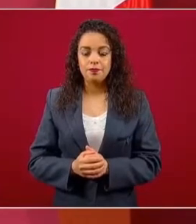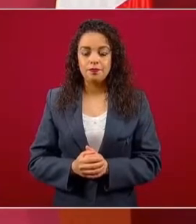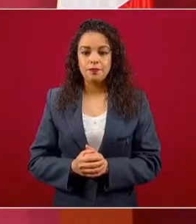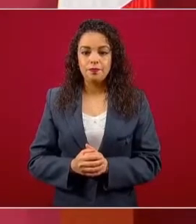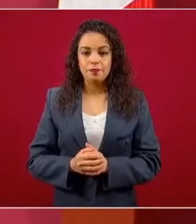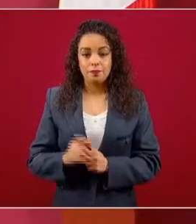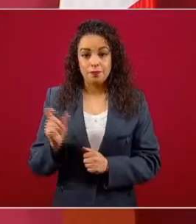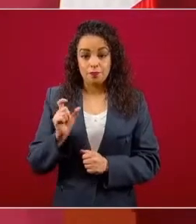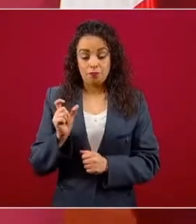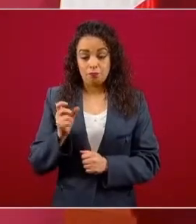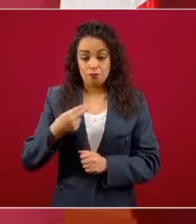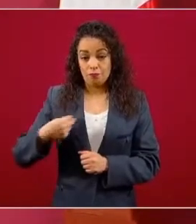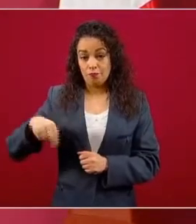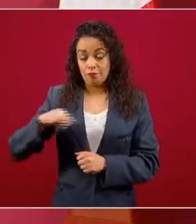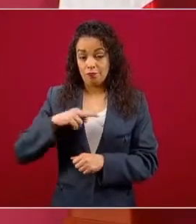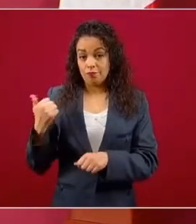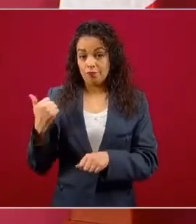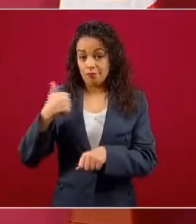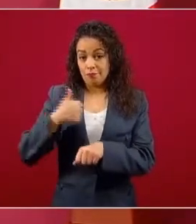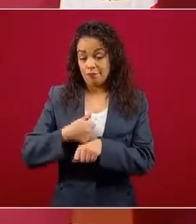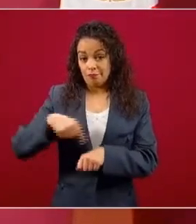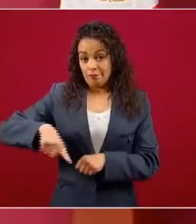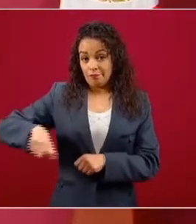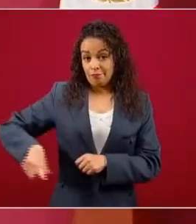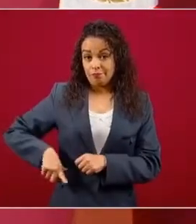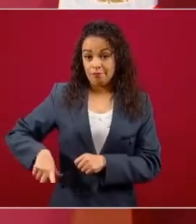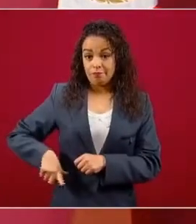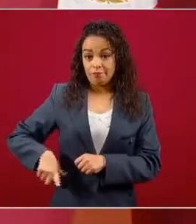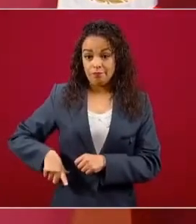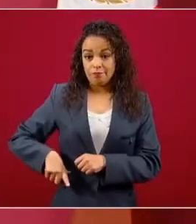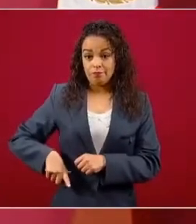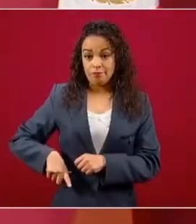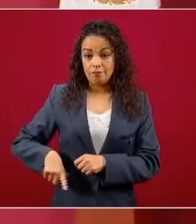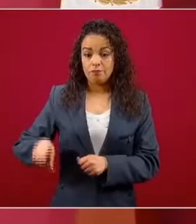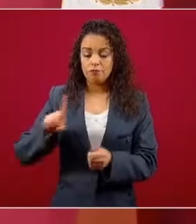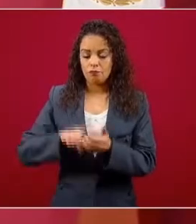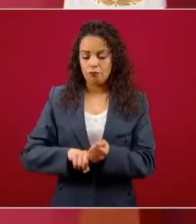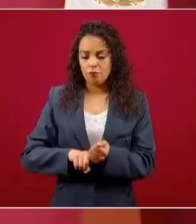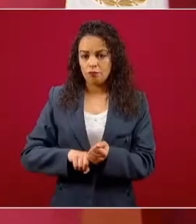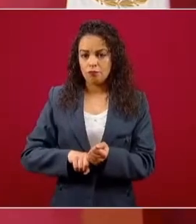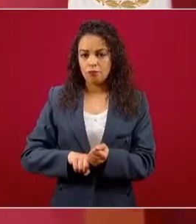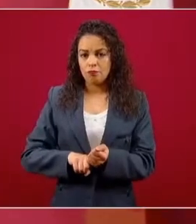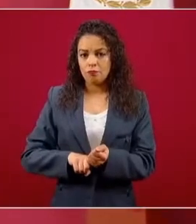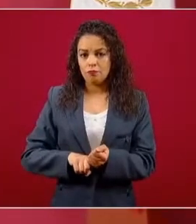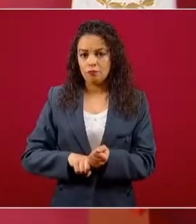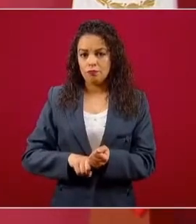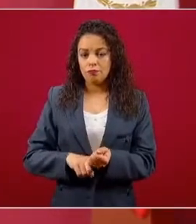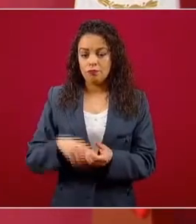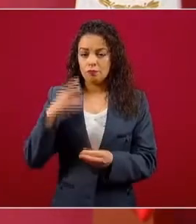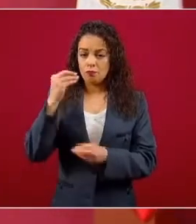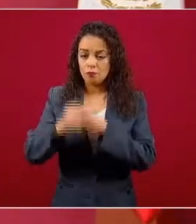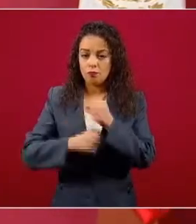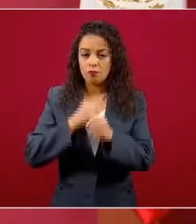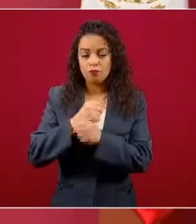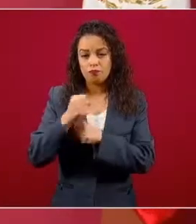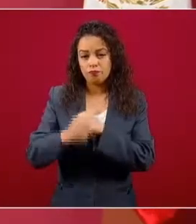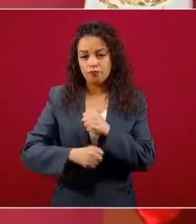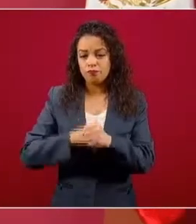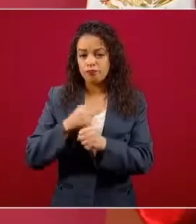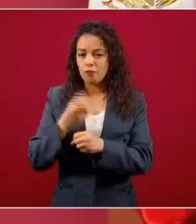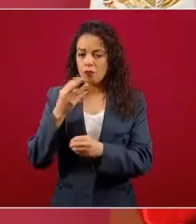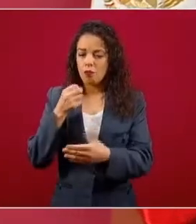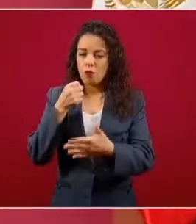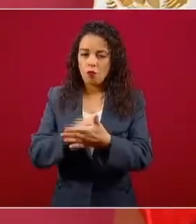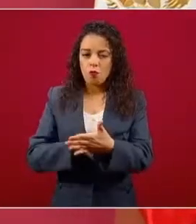por compromisos que hicimos a lo largo de muchos años de lucha